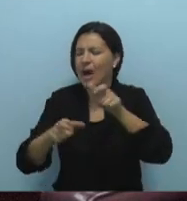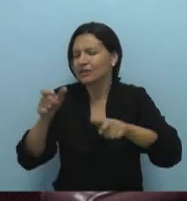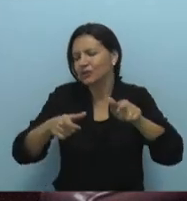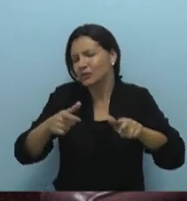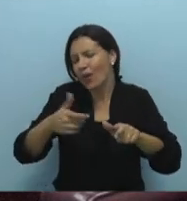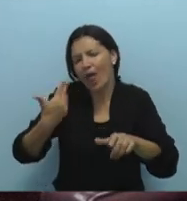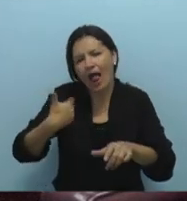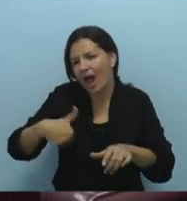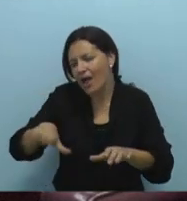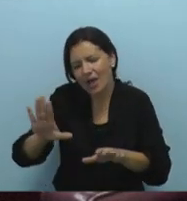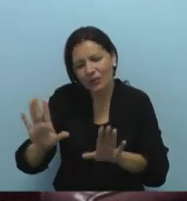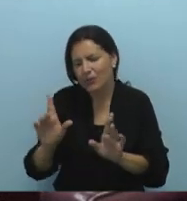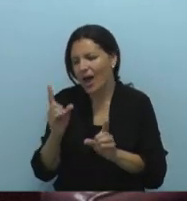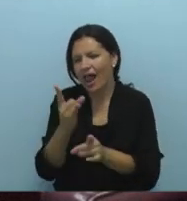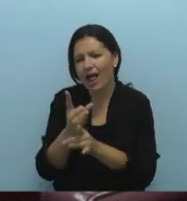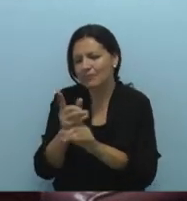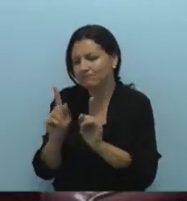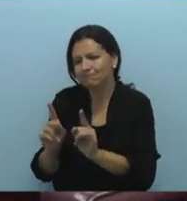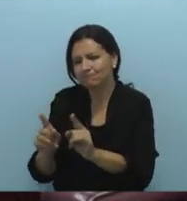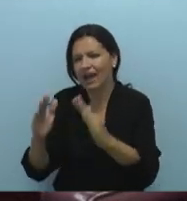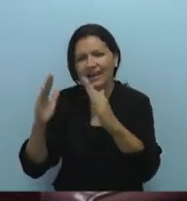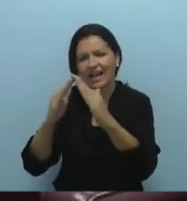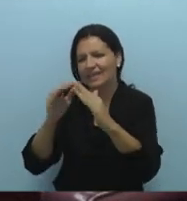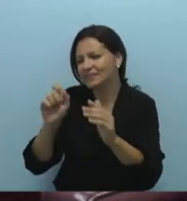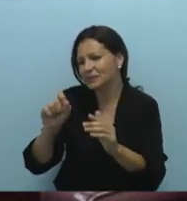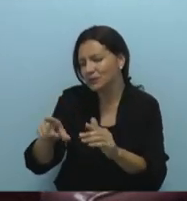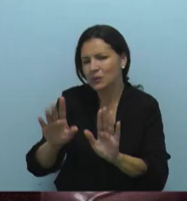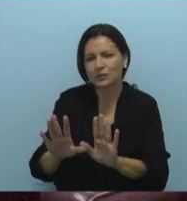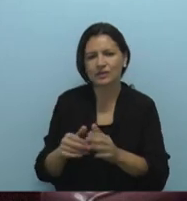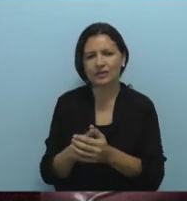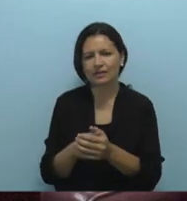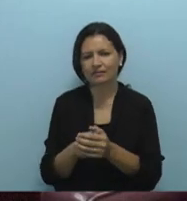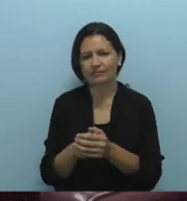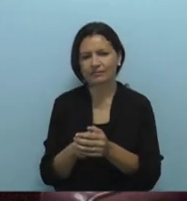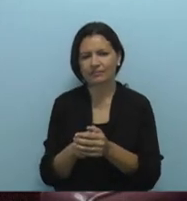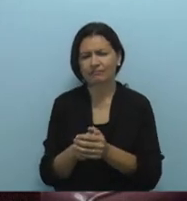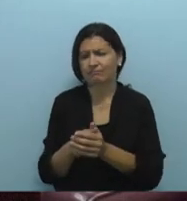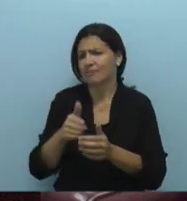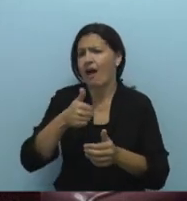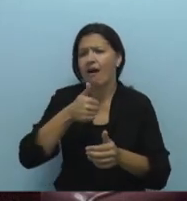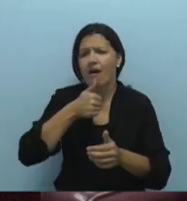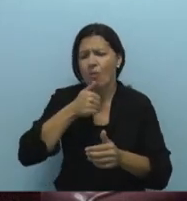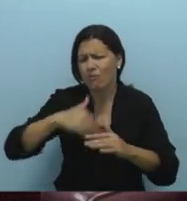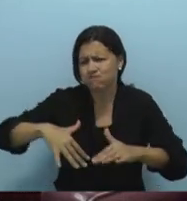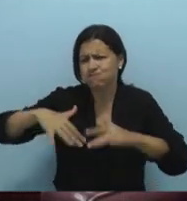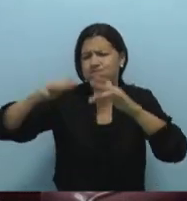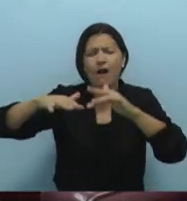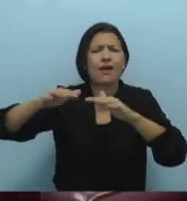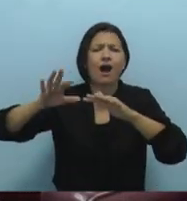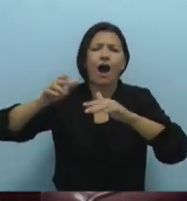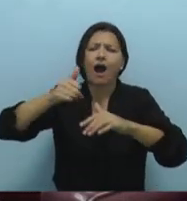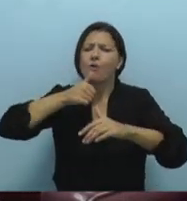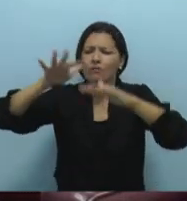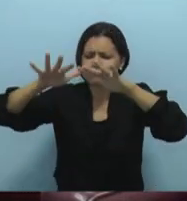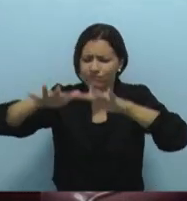siguió viviendo, como mencionaba el diputado Corral, aún después de que la inundación se llevara todo, siguió viviendo